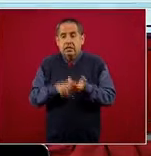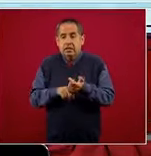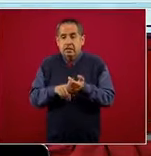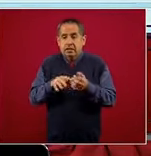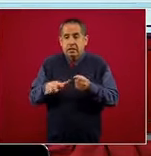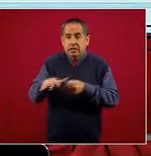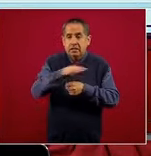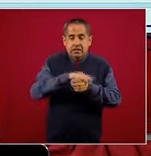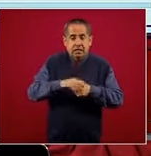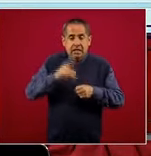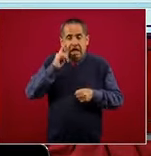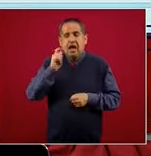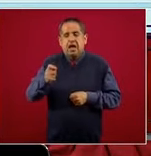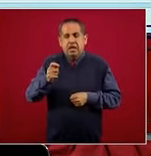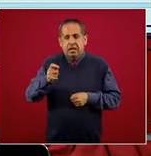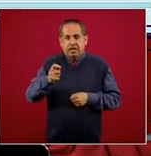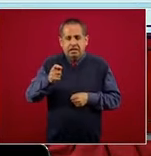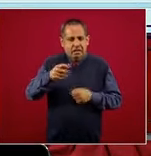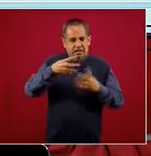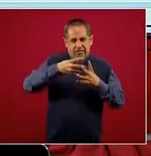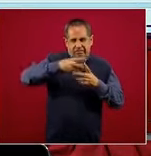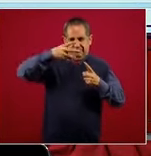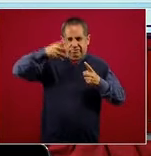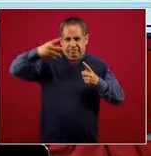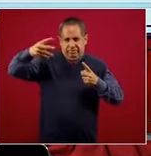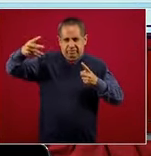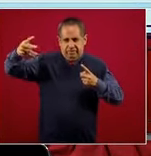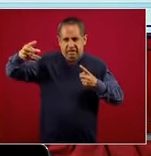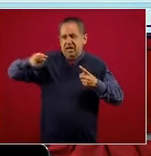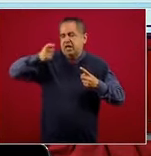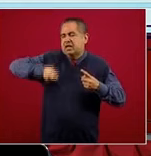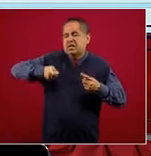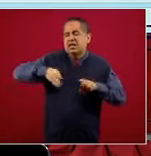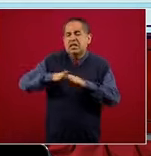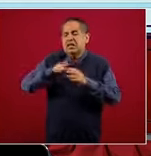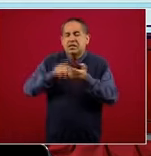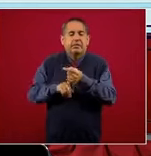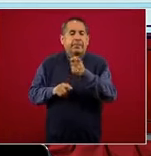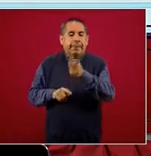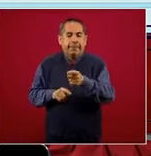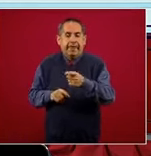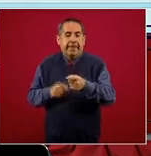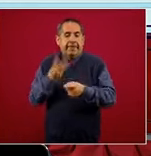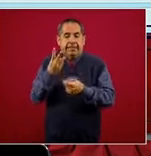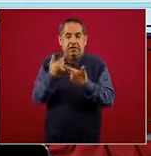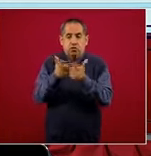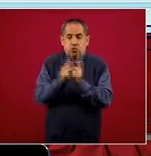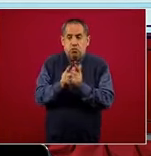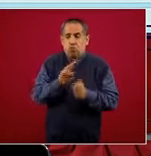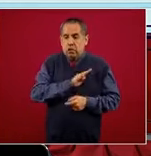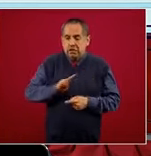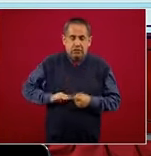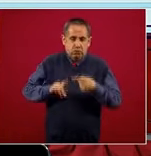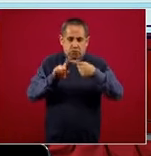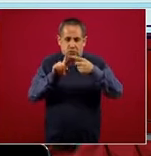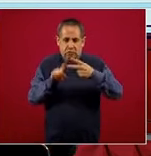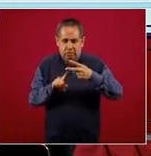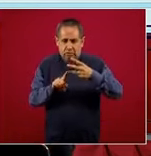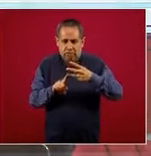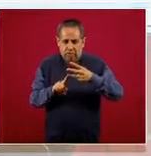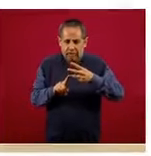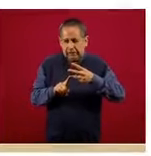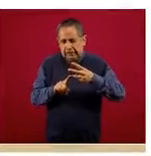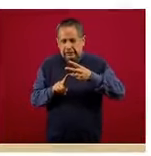estamos solamente graficando en estas curvas epidémicas 3 grupos de municipios. A lo mejor no se ve tanto